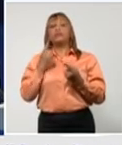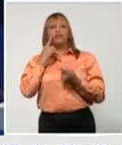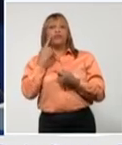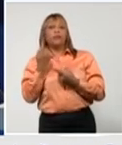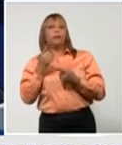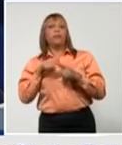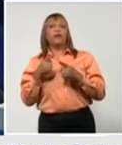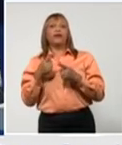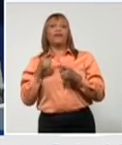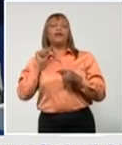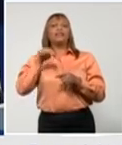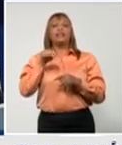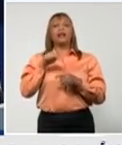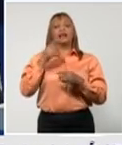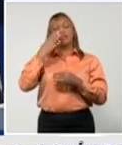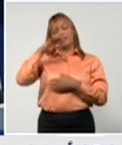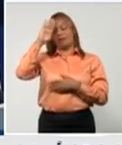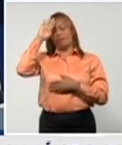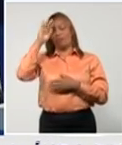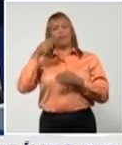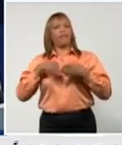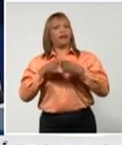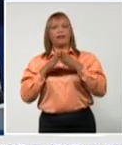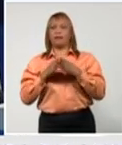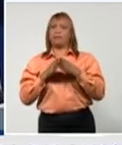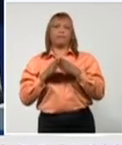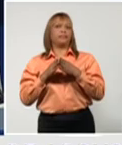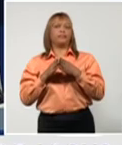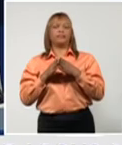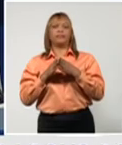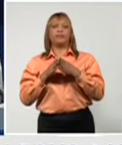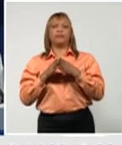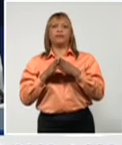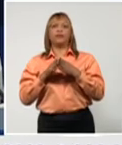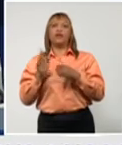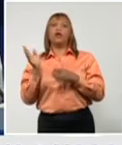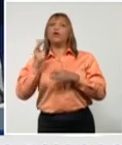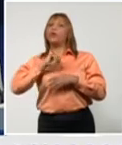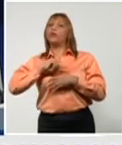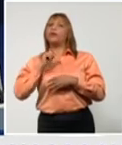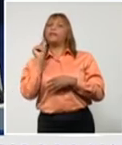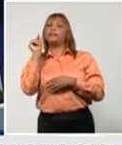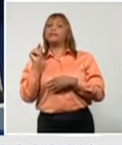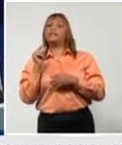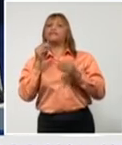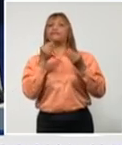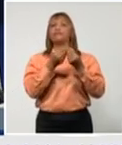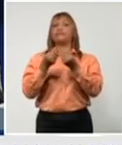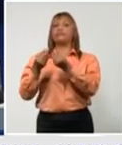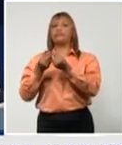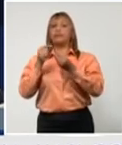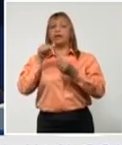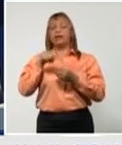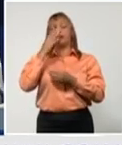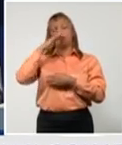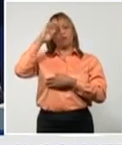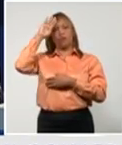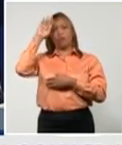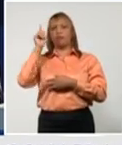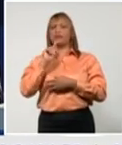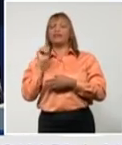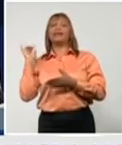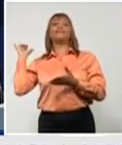Cuba, no es incidencia de Granma. No es un caso que se contagió en nuestro país, sino que